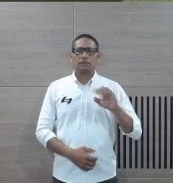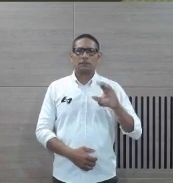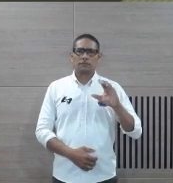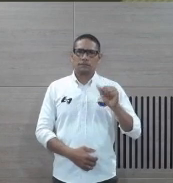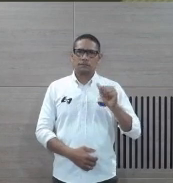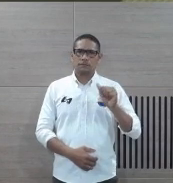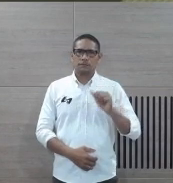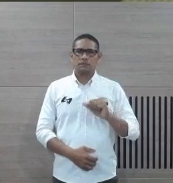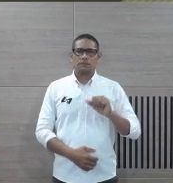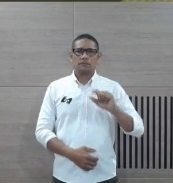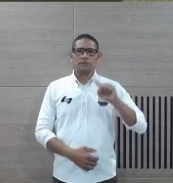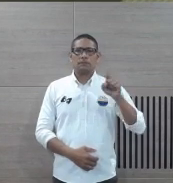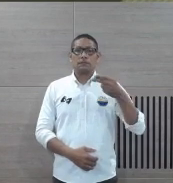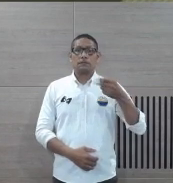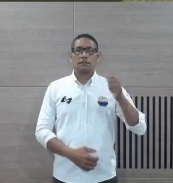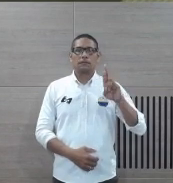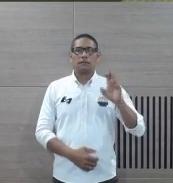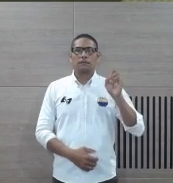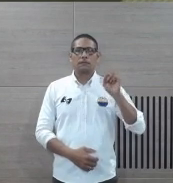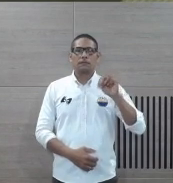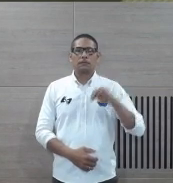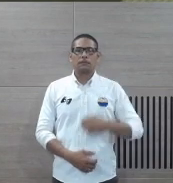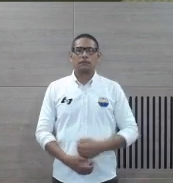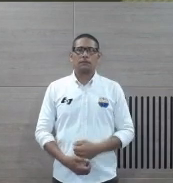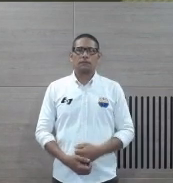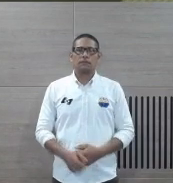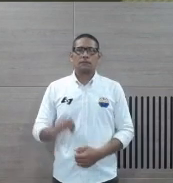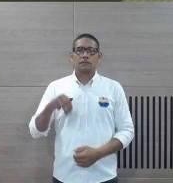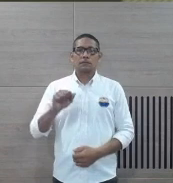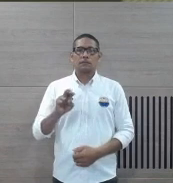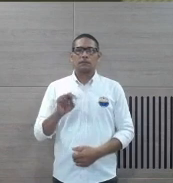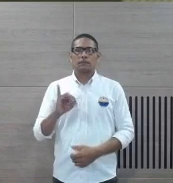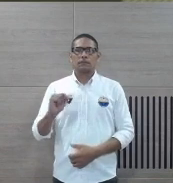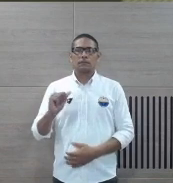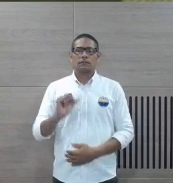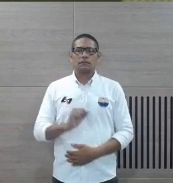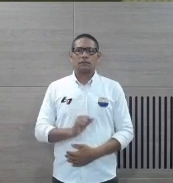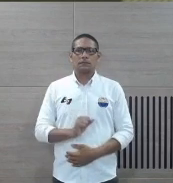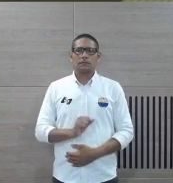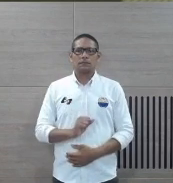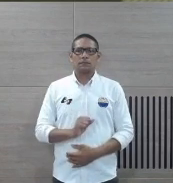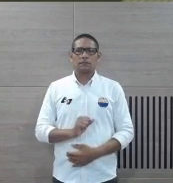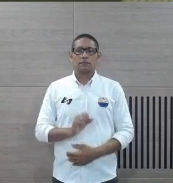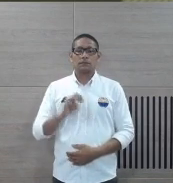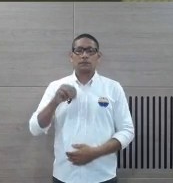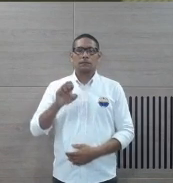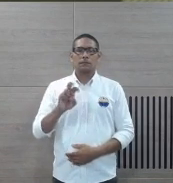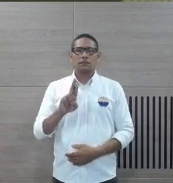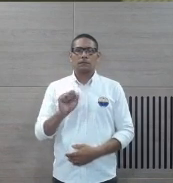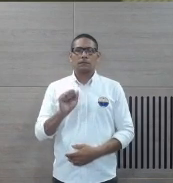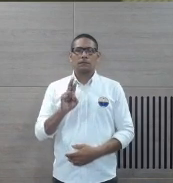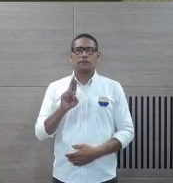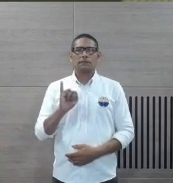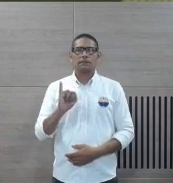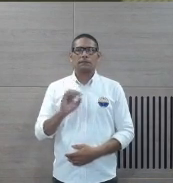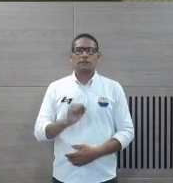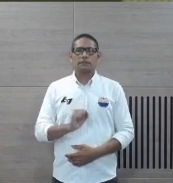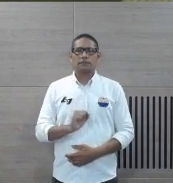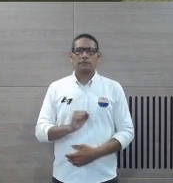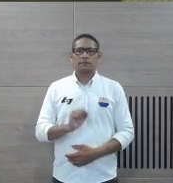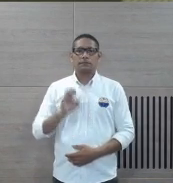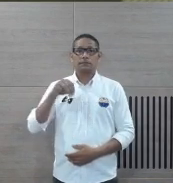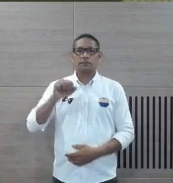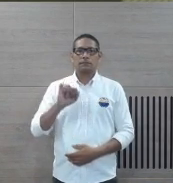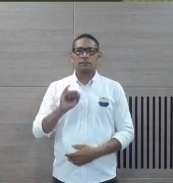Navas. María Camila Restrepo Morrón. Merari Stephanie Rodríguez Ceballos. Mayra Alexandra Rojas Sánchez.